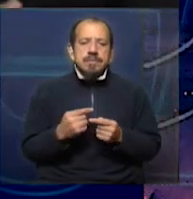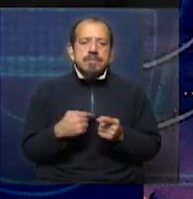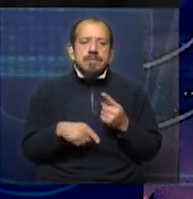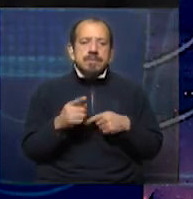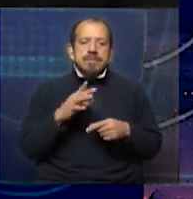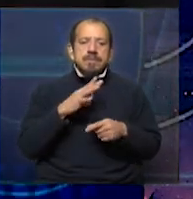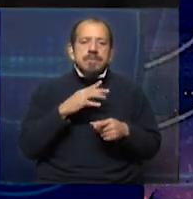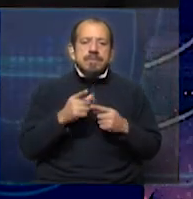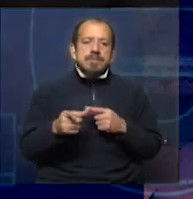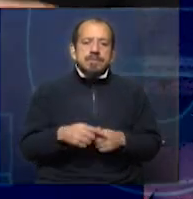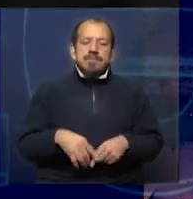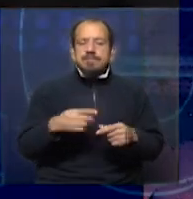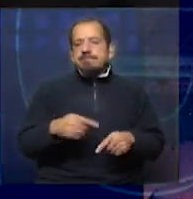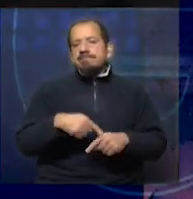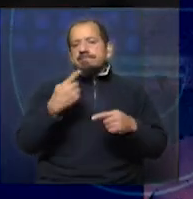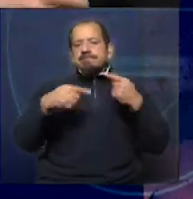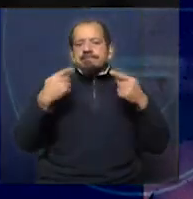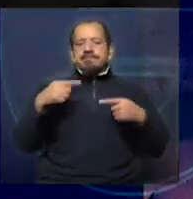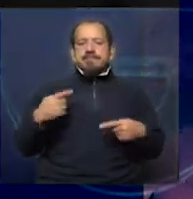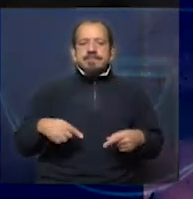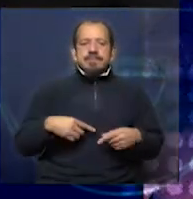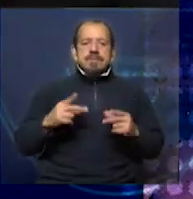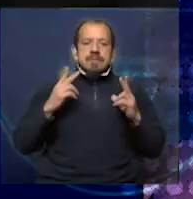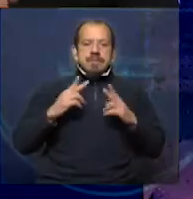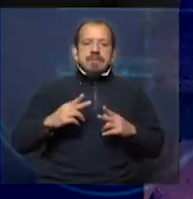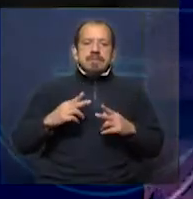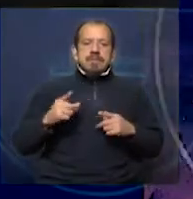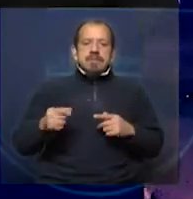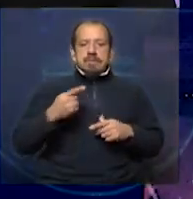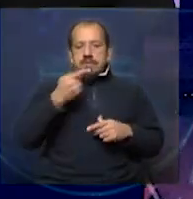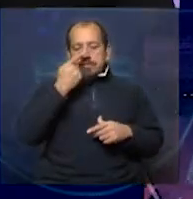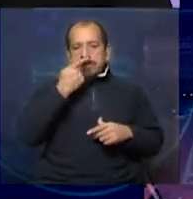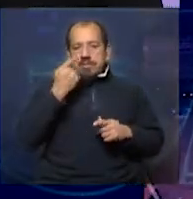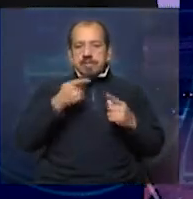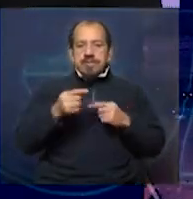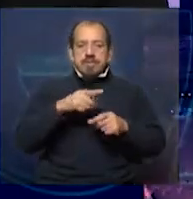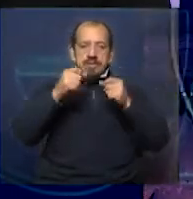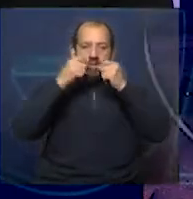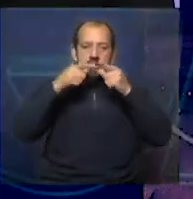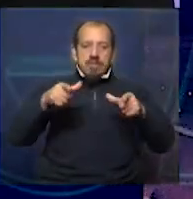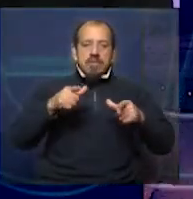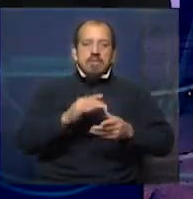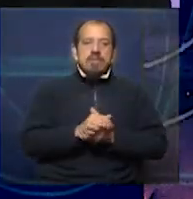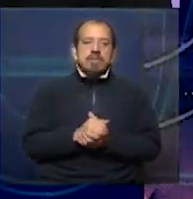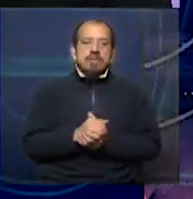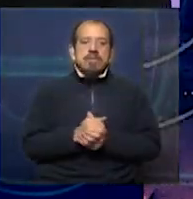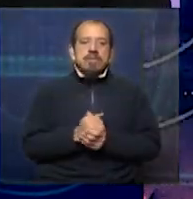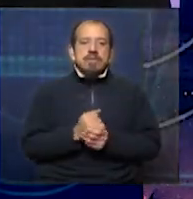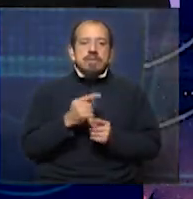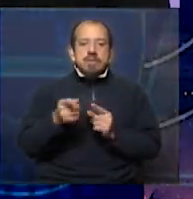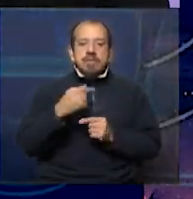Entonces hay una diversidad en lo formal, en los intereses, en el lenguaje, bien